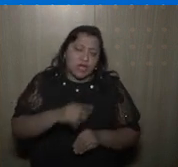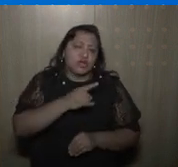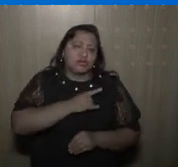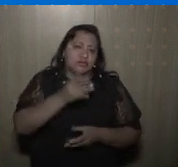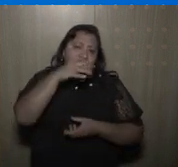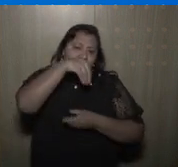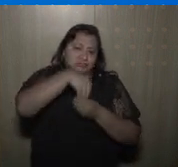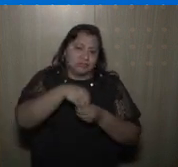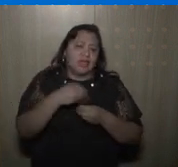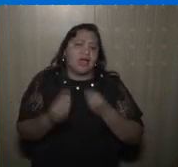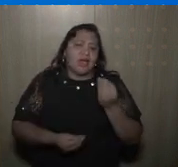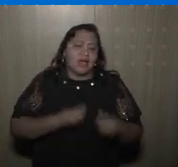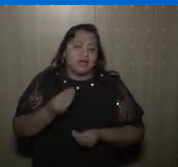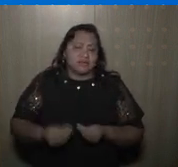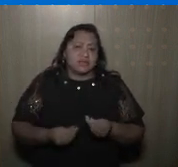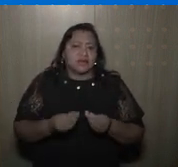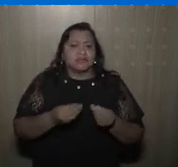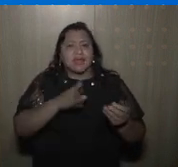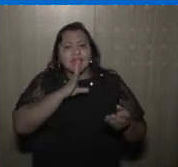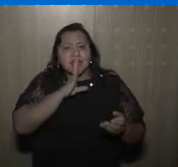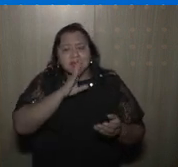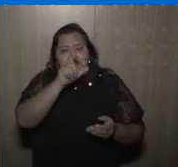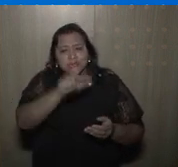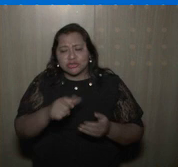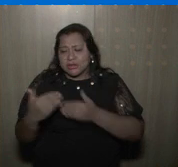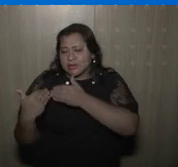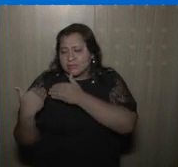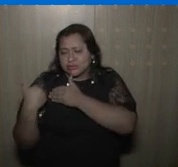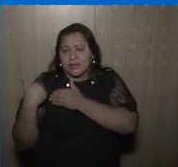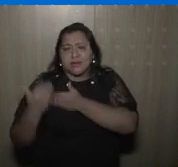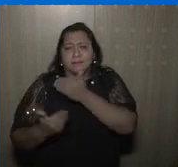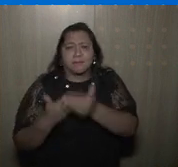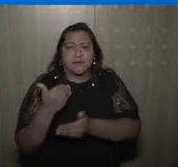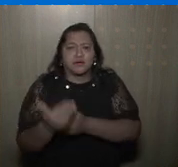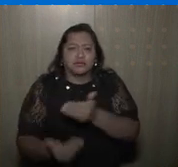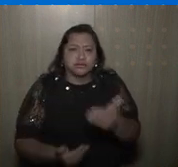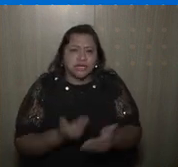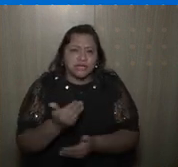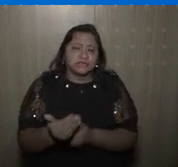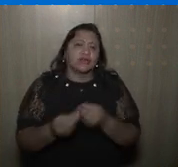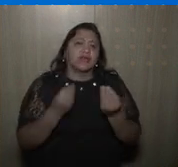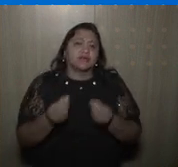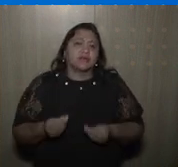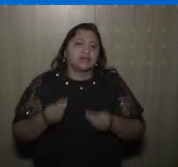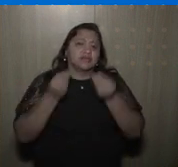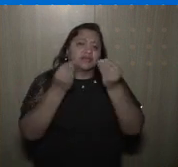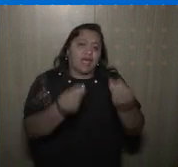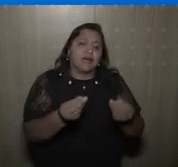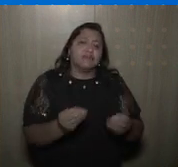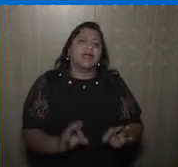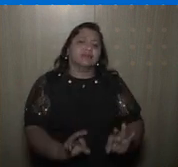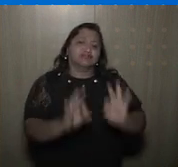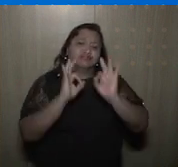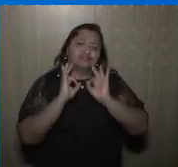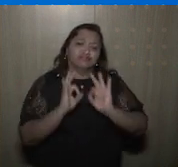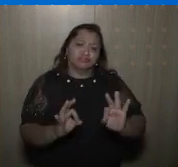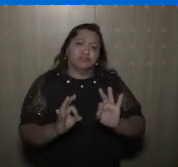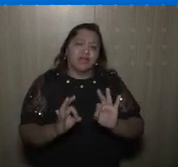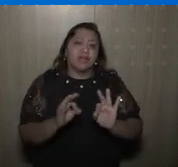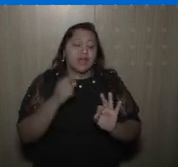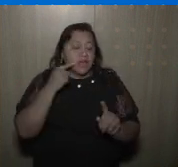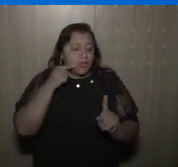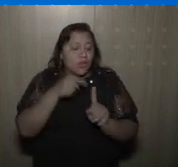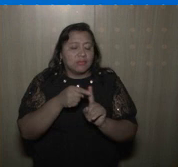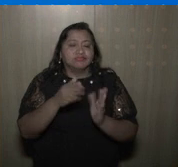daban la línea a los actores responsables del proceso sobre los anexos que se debían enviar para asegurar la calidad e idoneidad de los